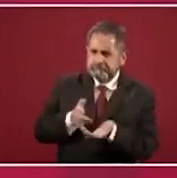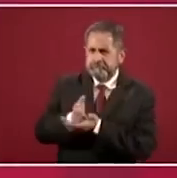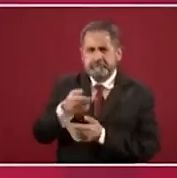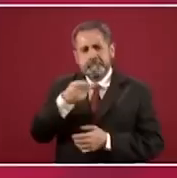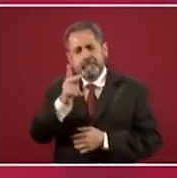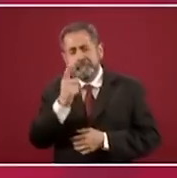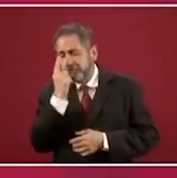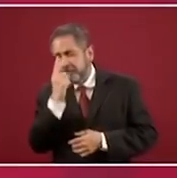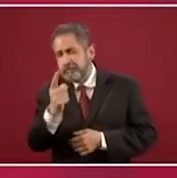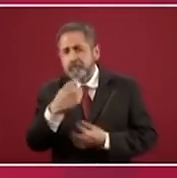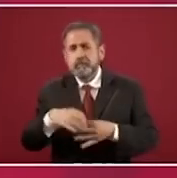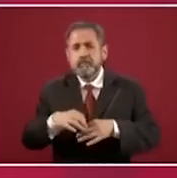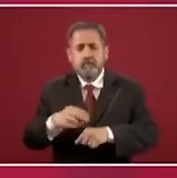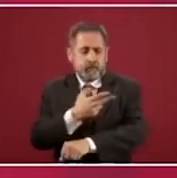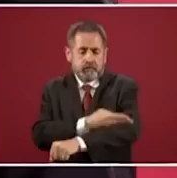haya honestidad